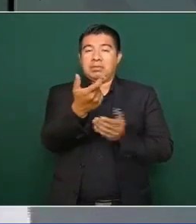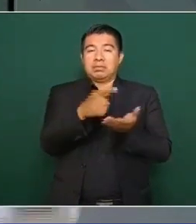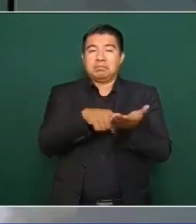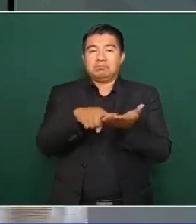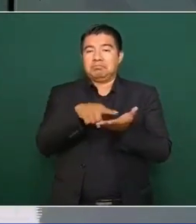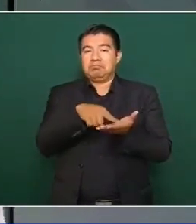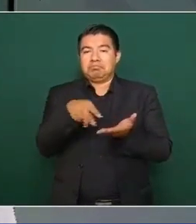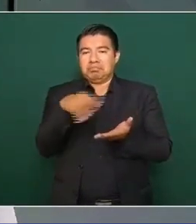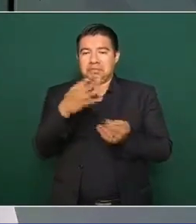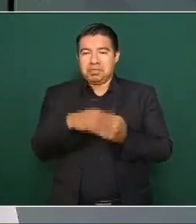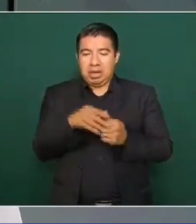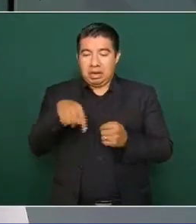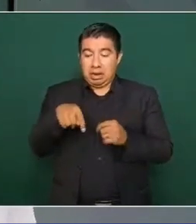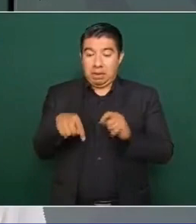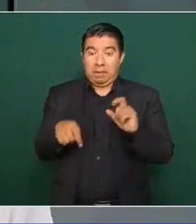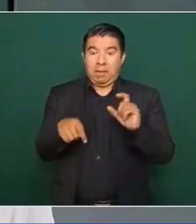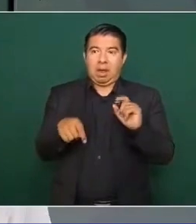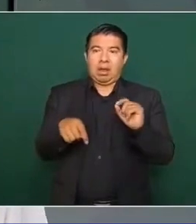Si aquí está en 20,